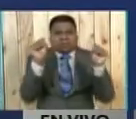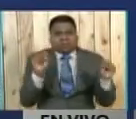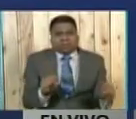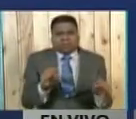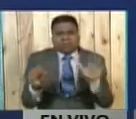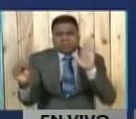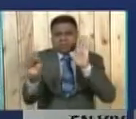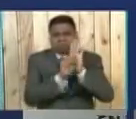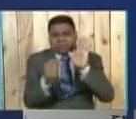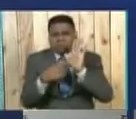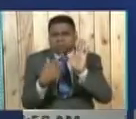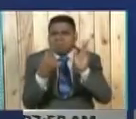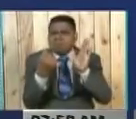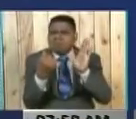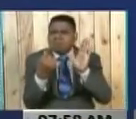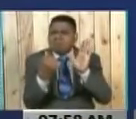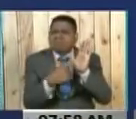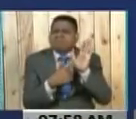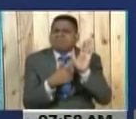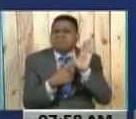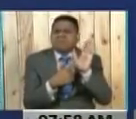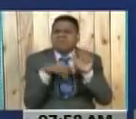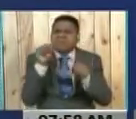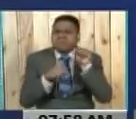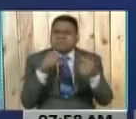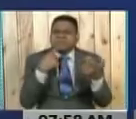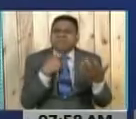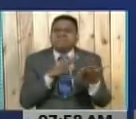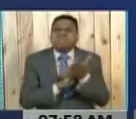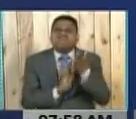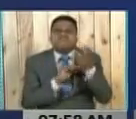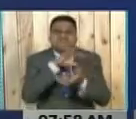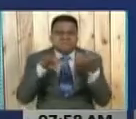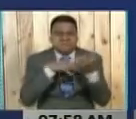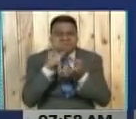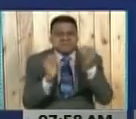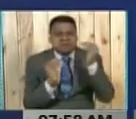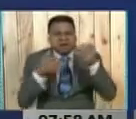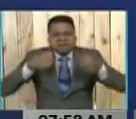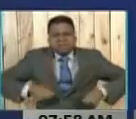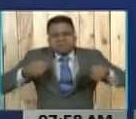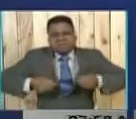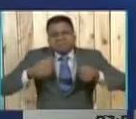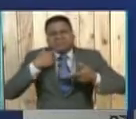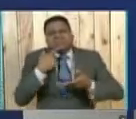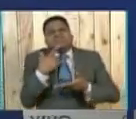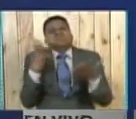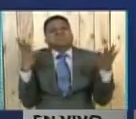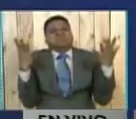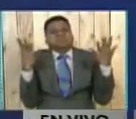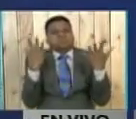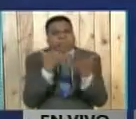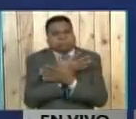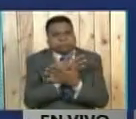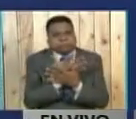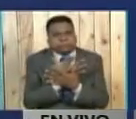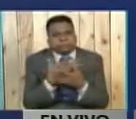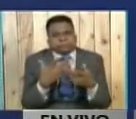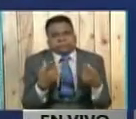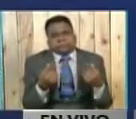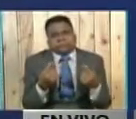precios que sin lugar a dudas ha desestabilizado el mercado y ha batido los precios